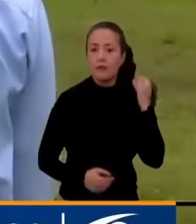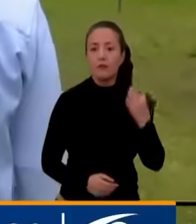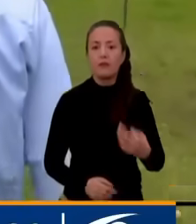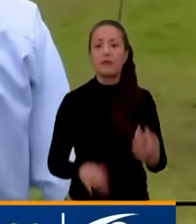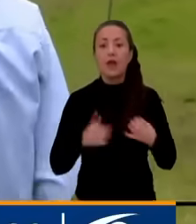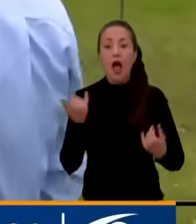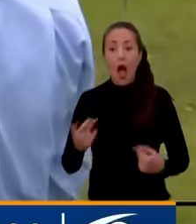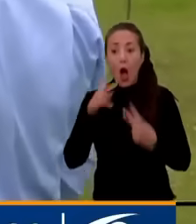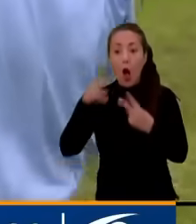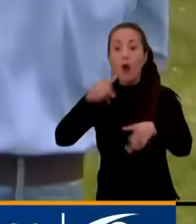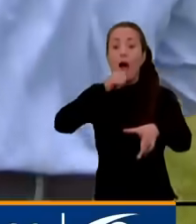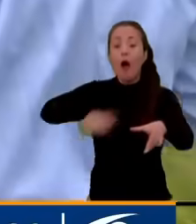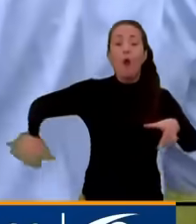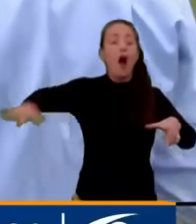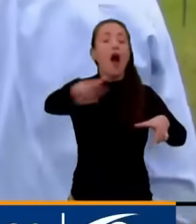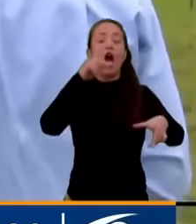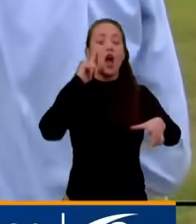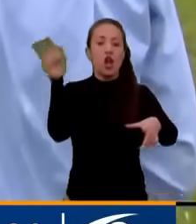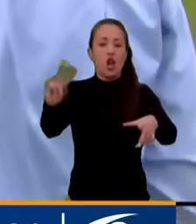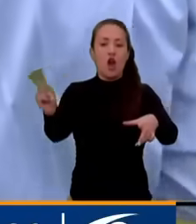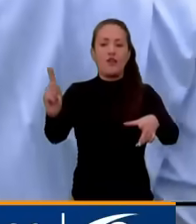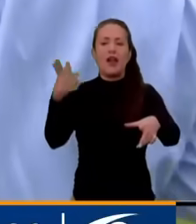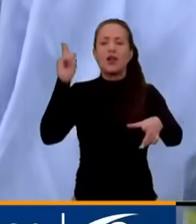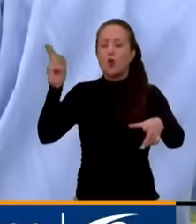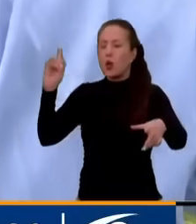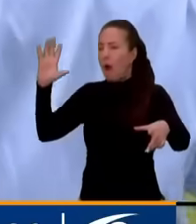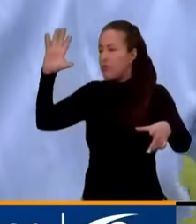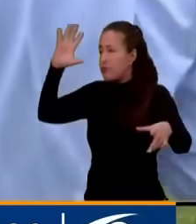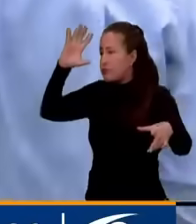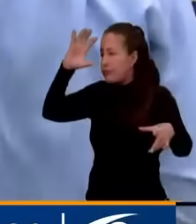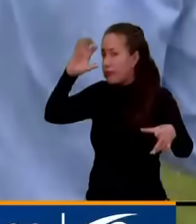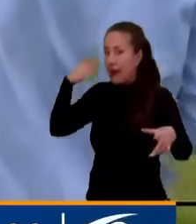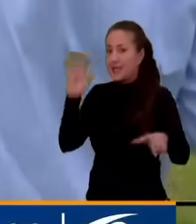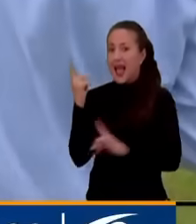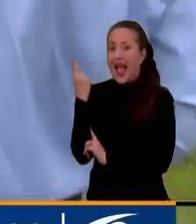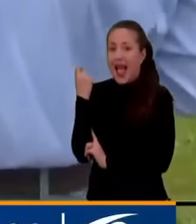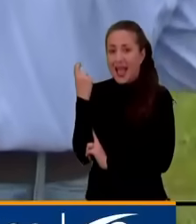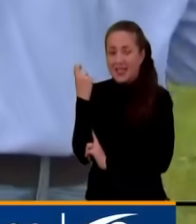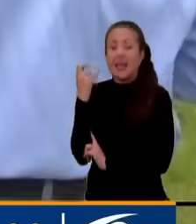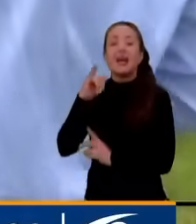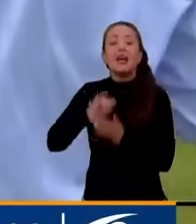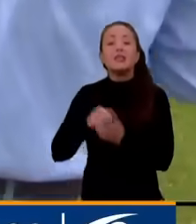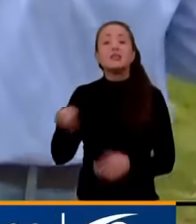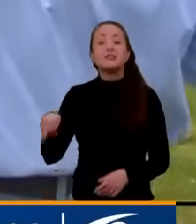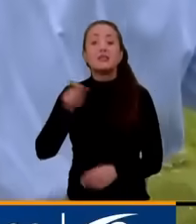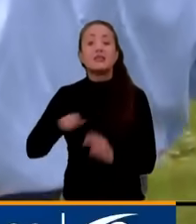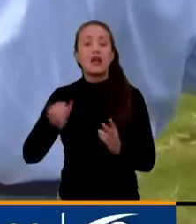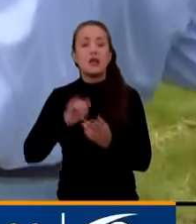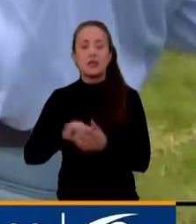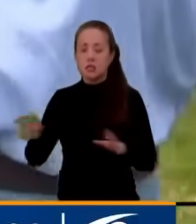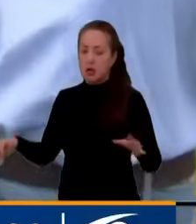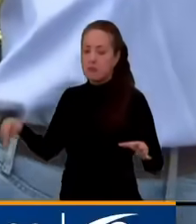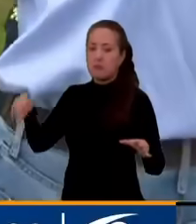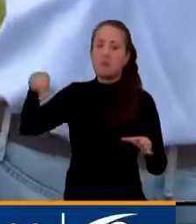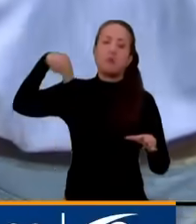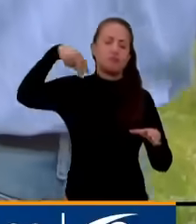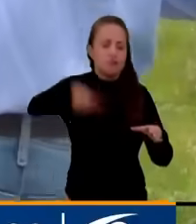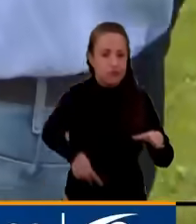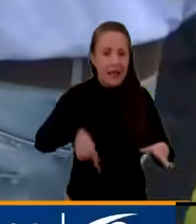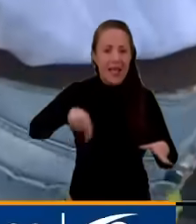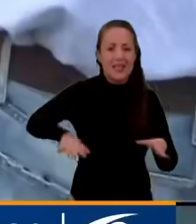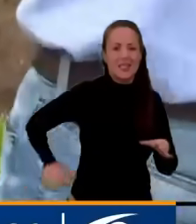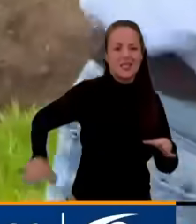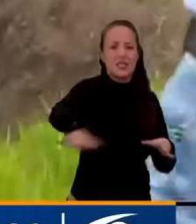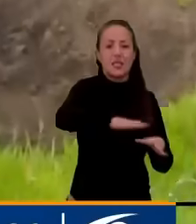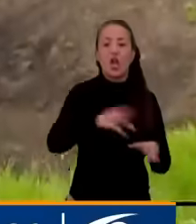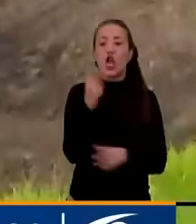se ve los menores ya estaba oscureciendo precisamente el día de ayer y al llegar a este punto caen a a este reservorio dos